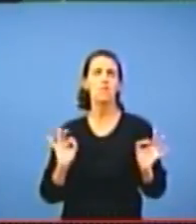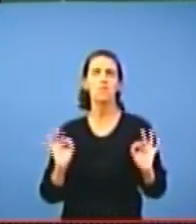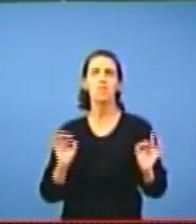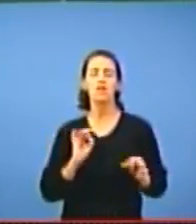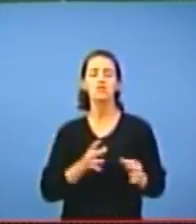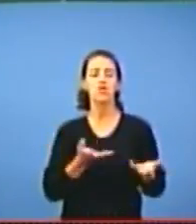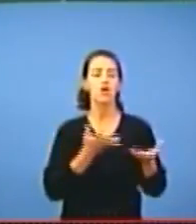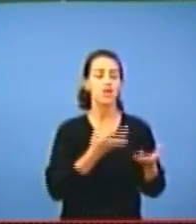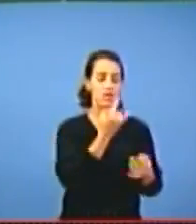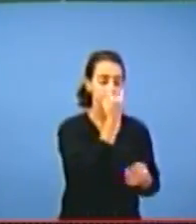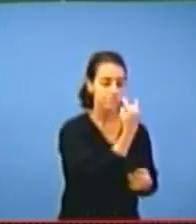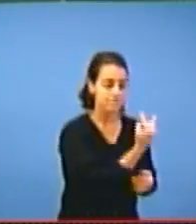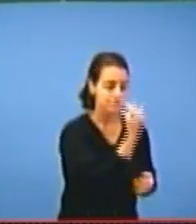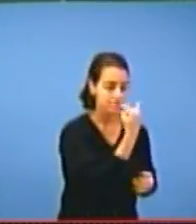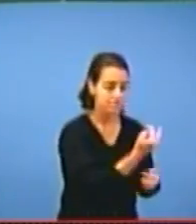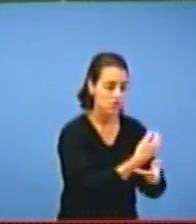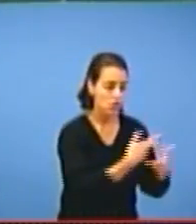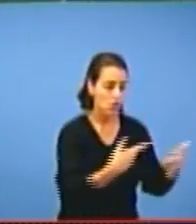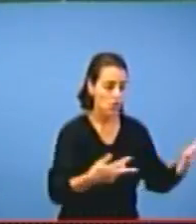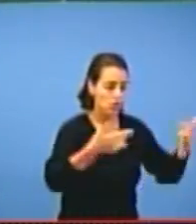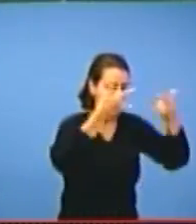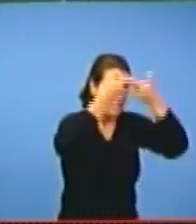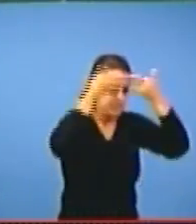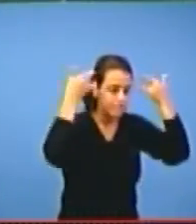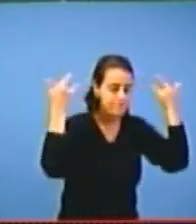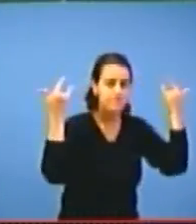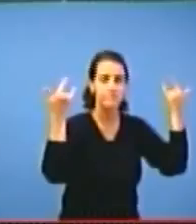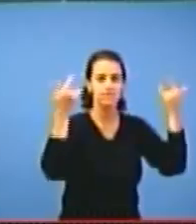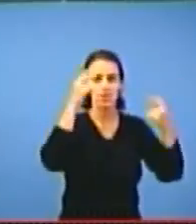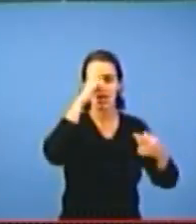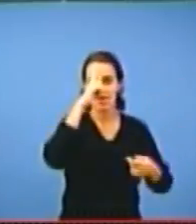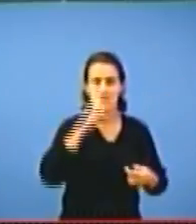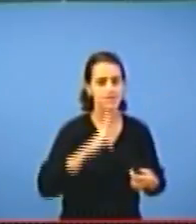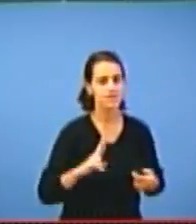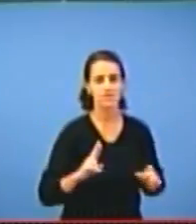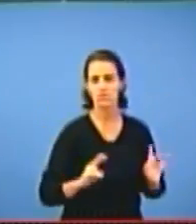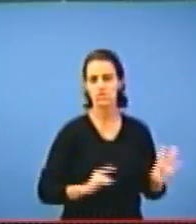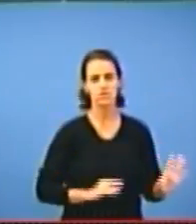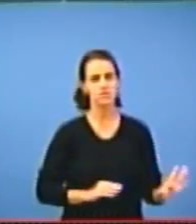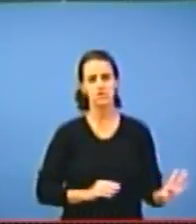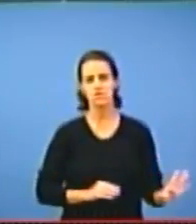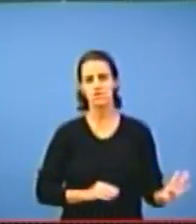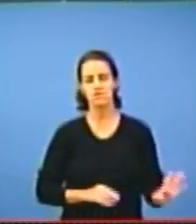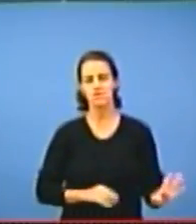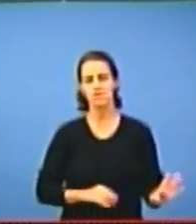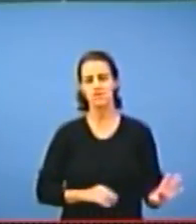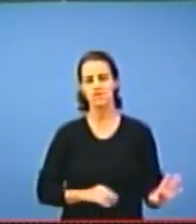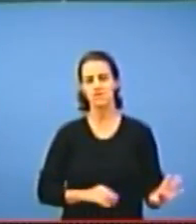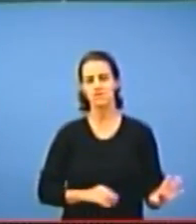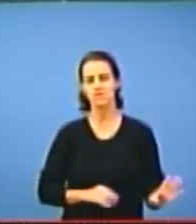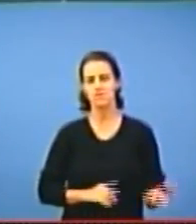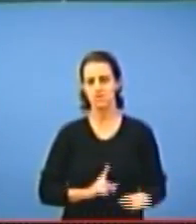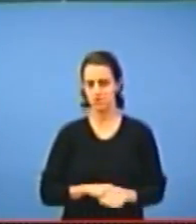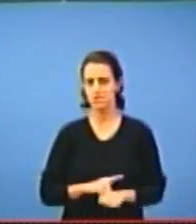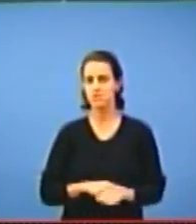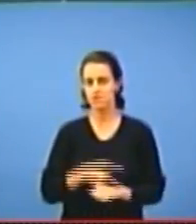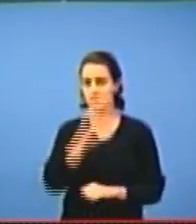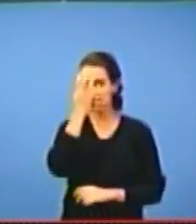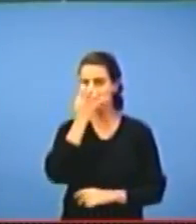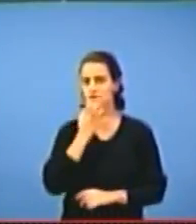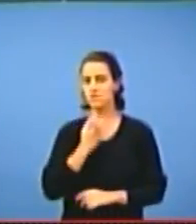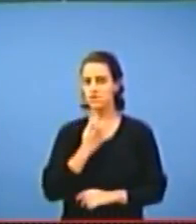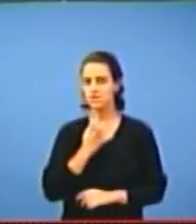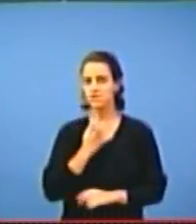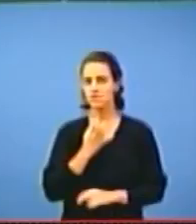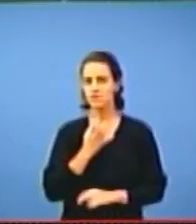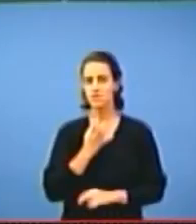que el hombre no viva las aflicciones. Para que el hombre viva de su razón. Miren, mis hermanos. Nuestro momento es serio.